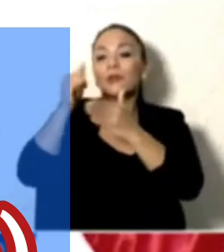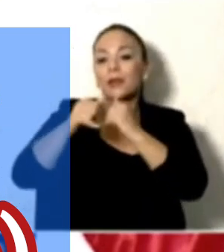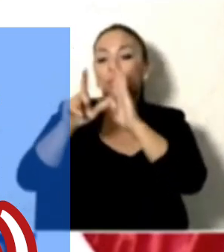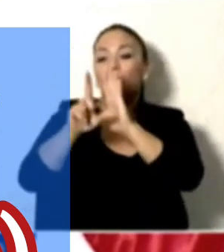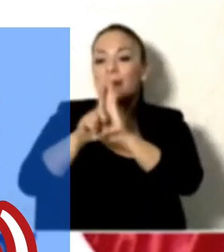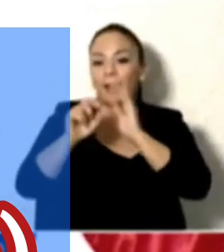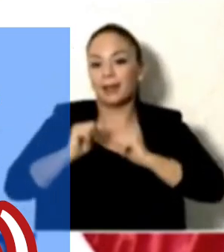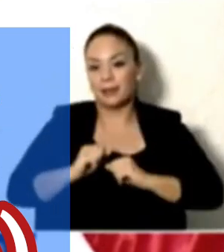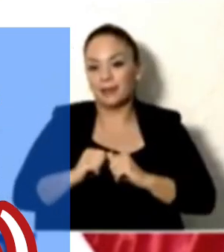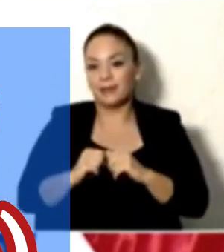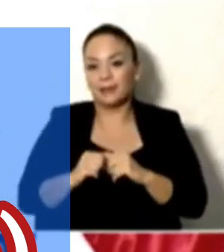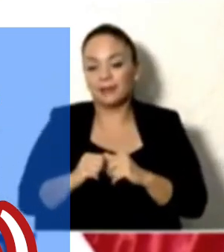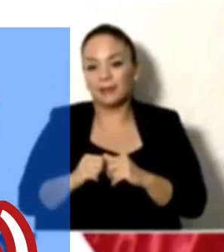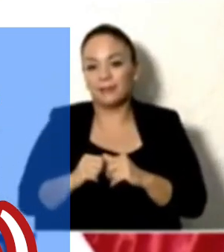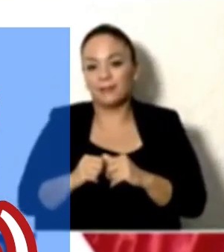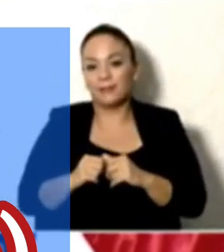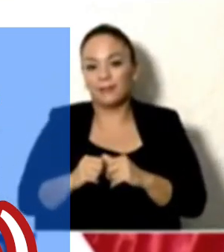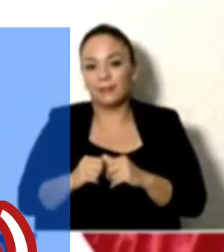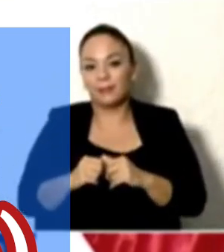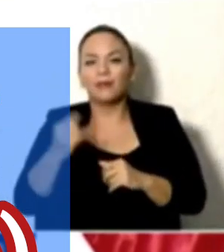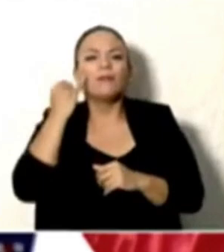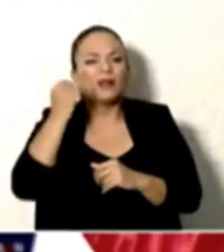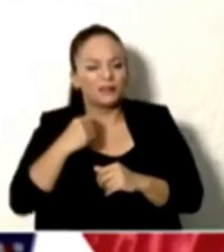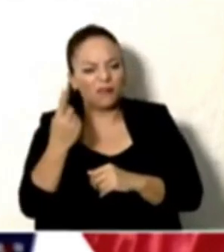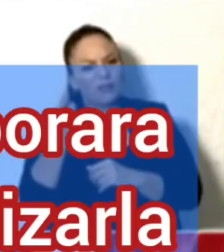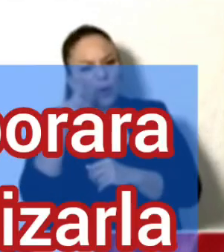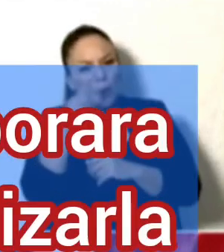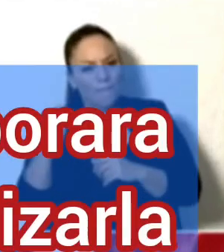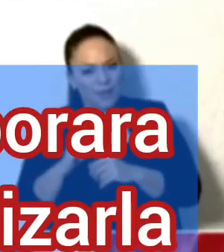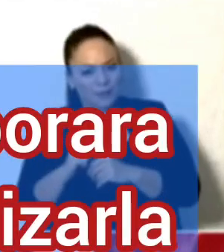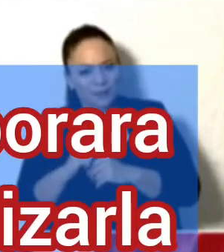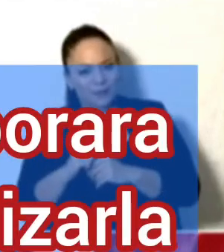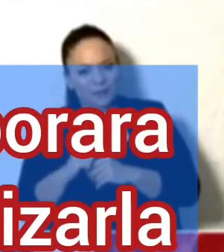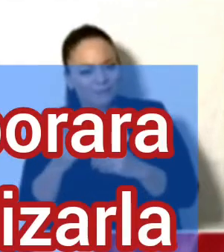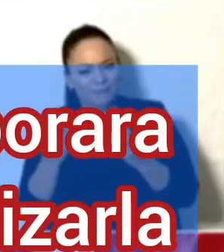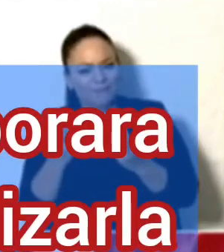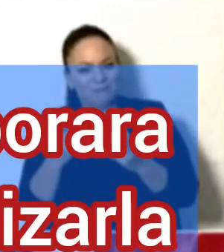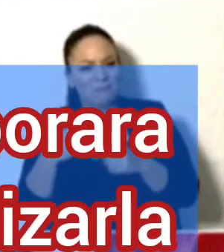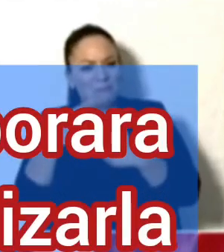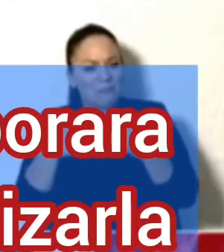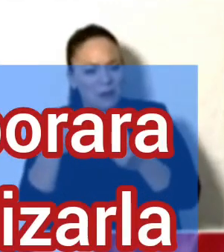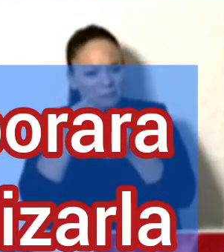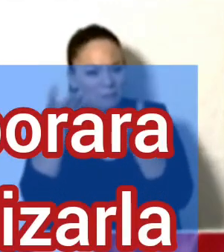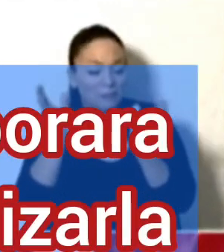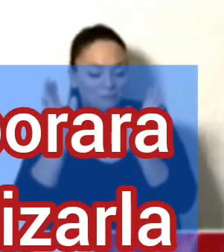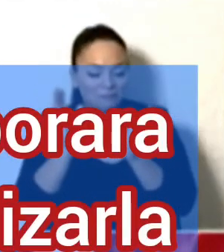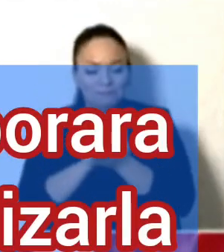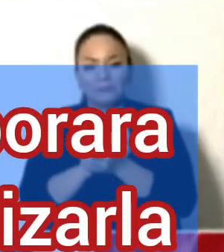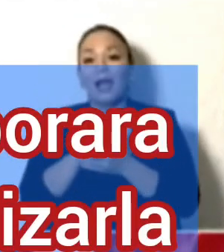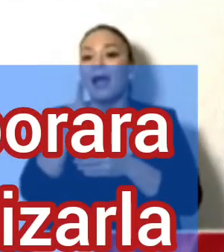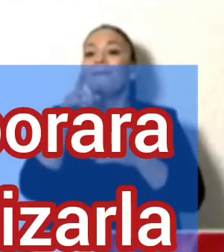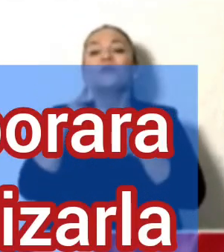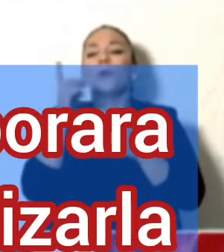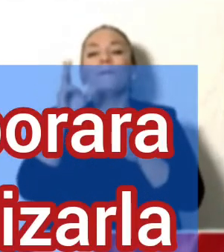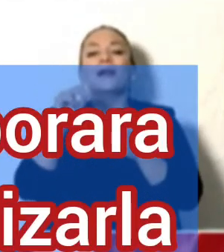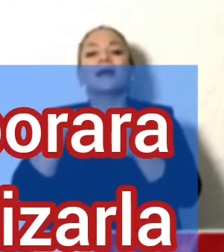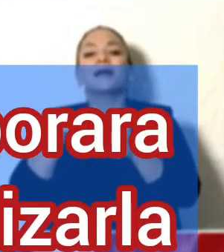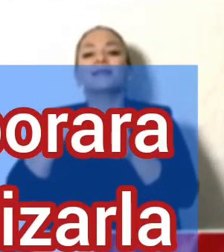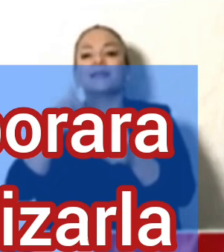ley correspondiente, cuando le faltaba un mes para salir a don Elian,